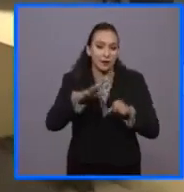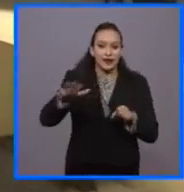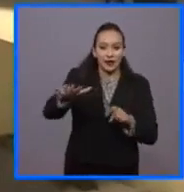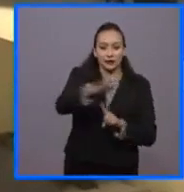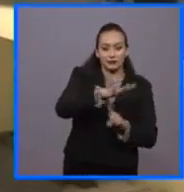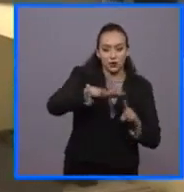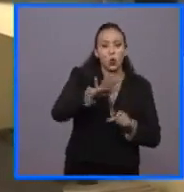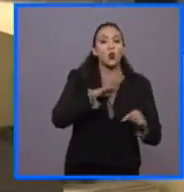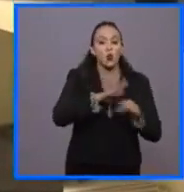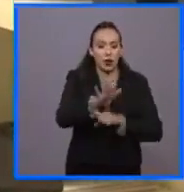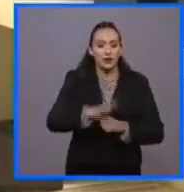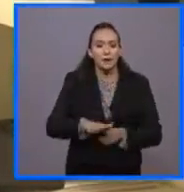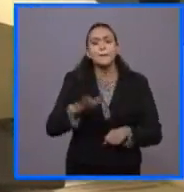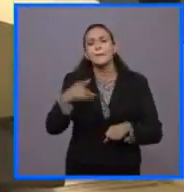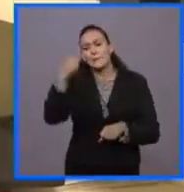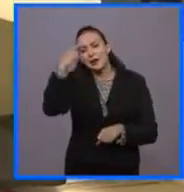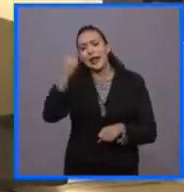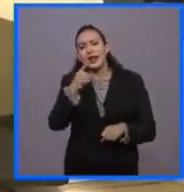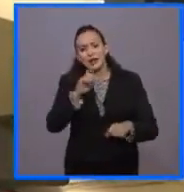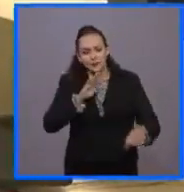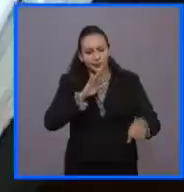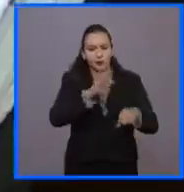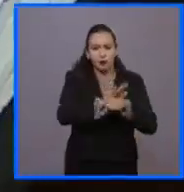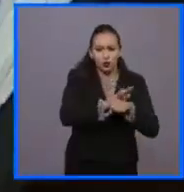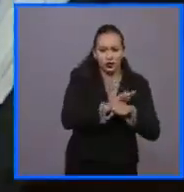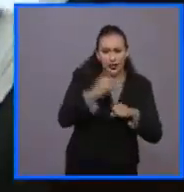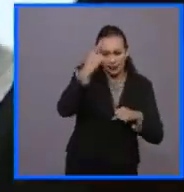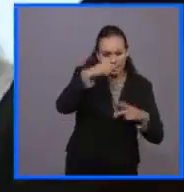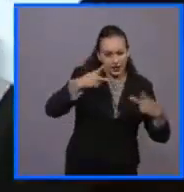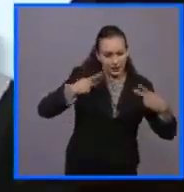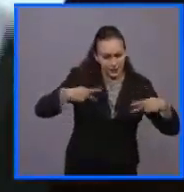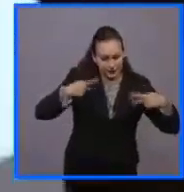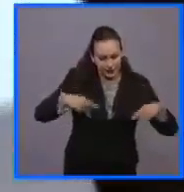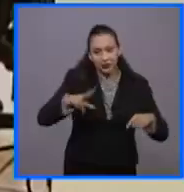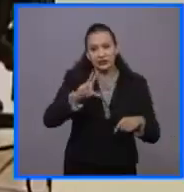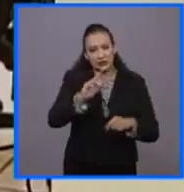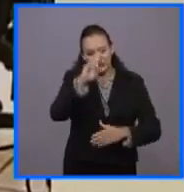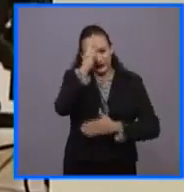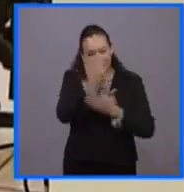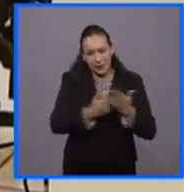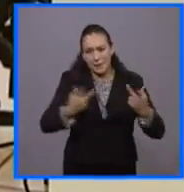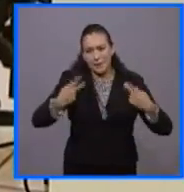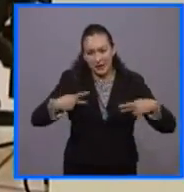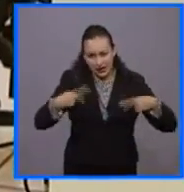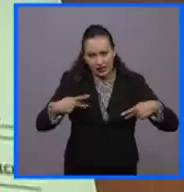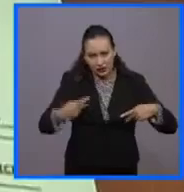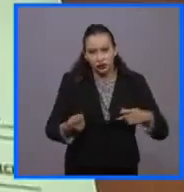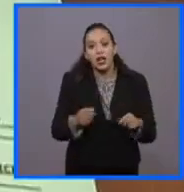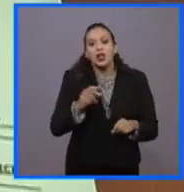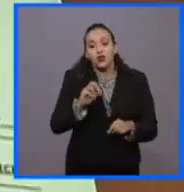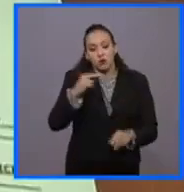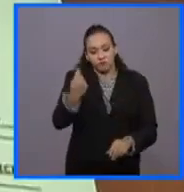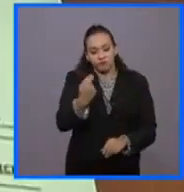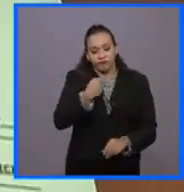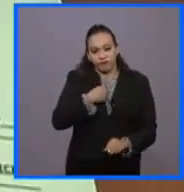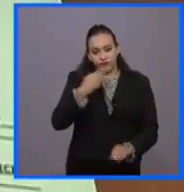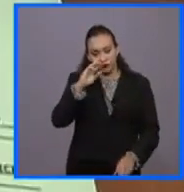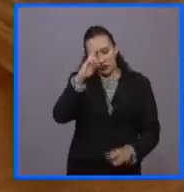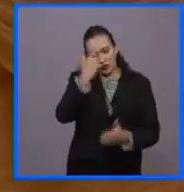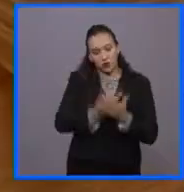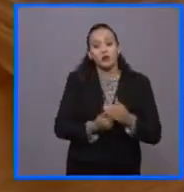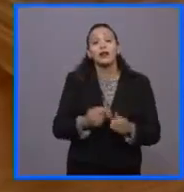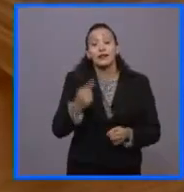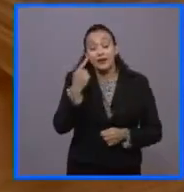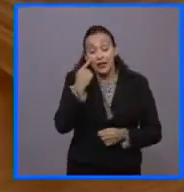biológica establecida en el primer registro ni vulnerar el derecho a la identidad establecida en la segunda acta, ya que un error en el